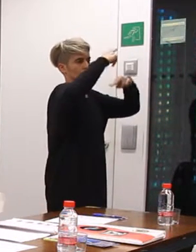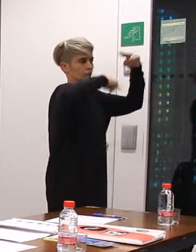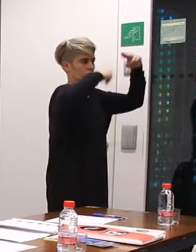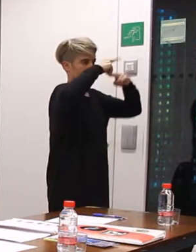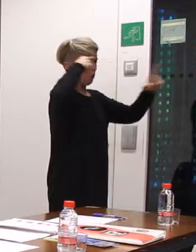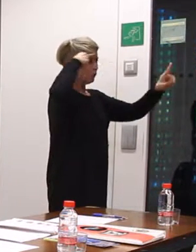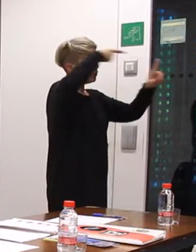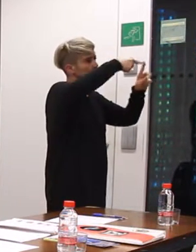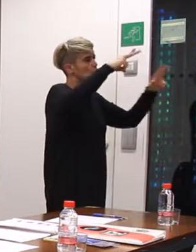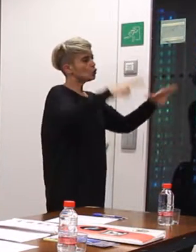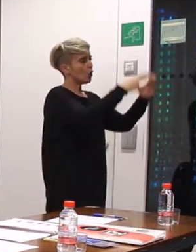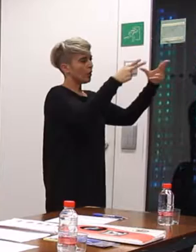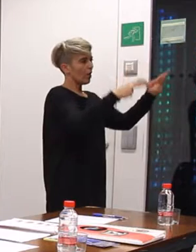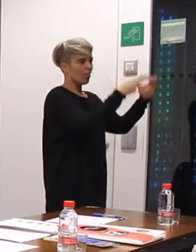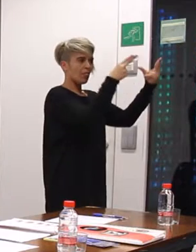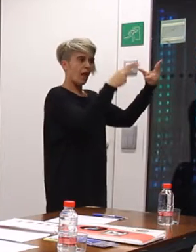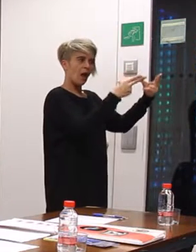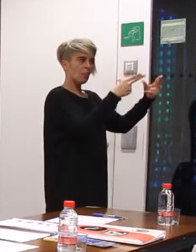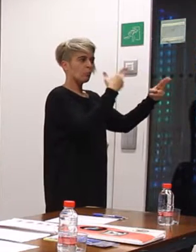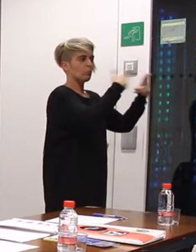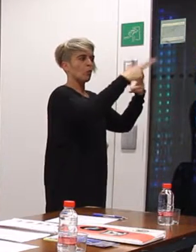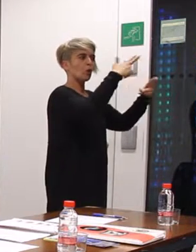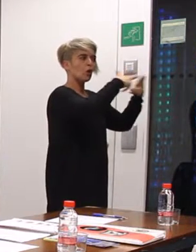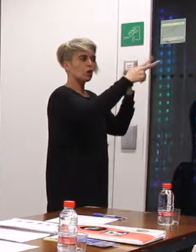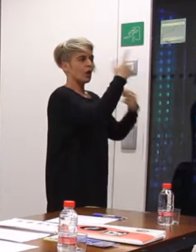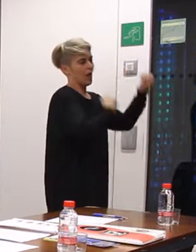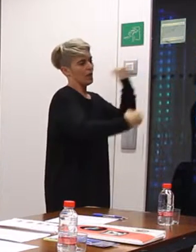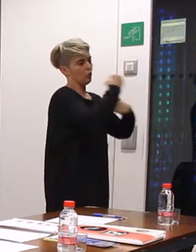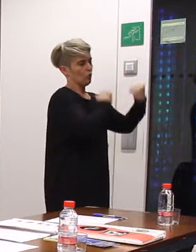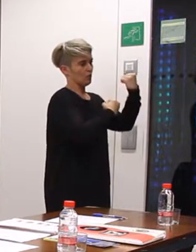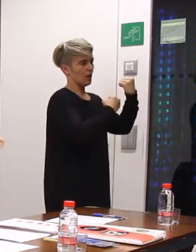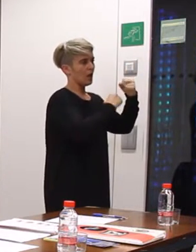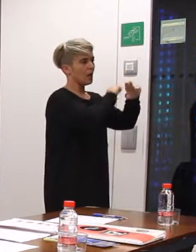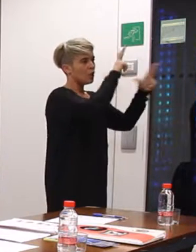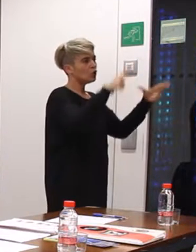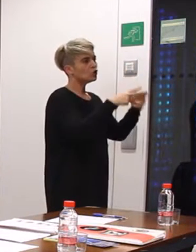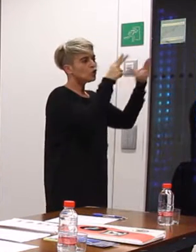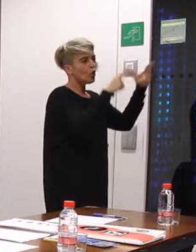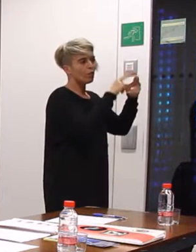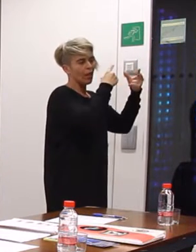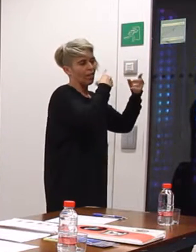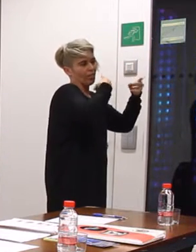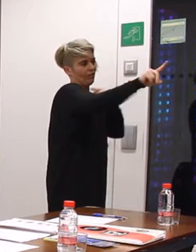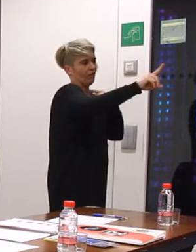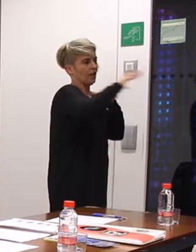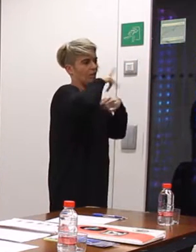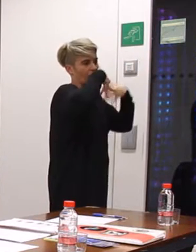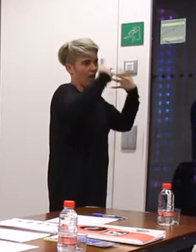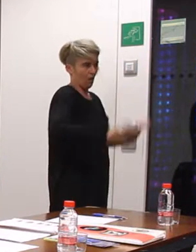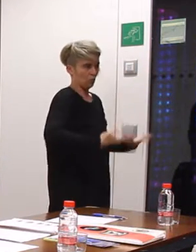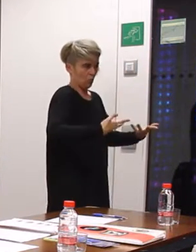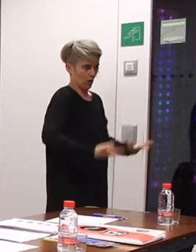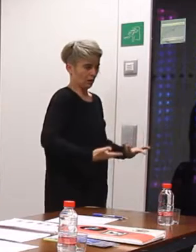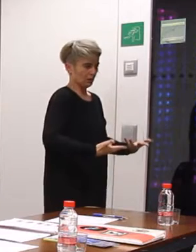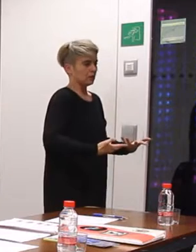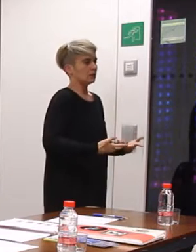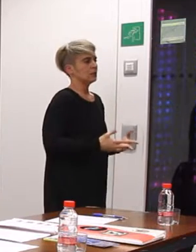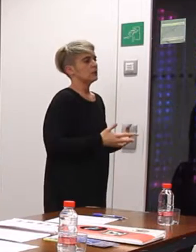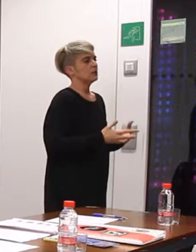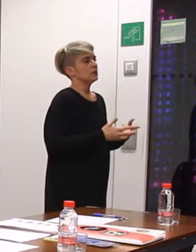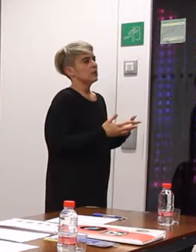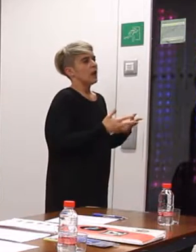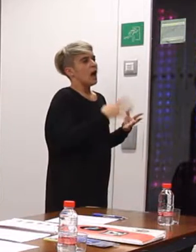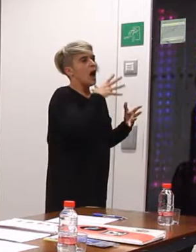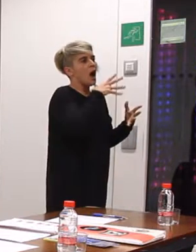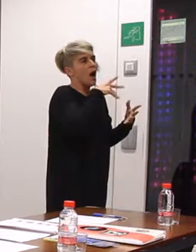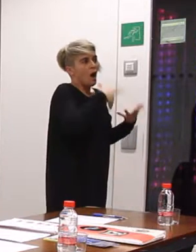sociedad política, económica y social absolutamente diferente a la que tenemos, que habla en